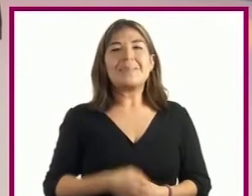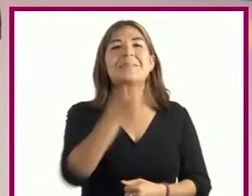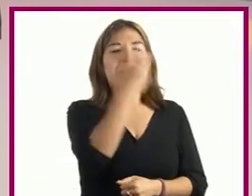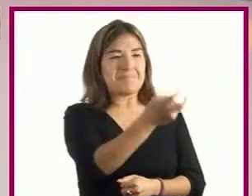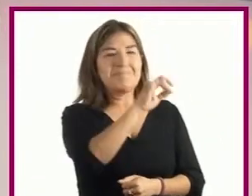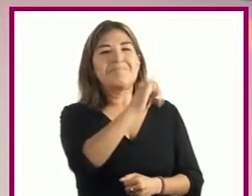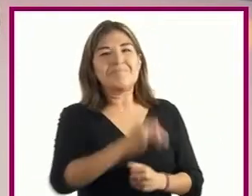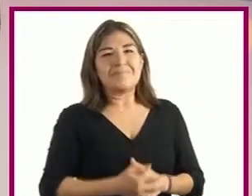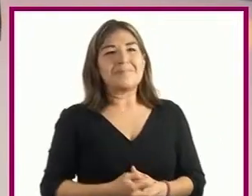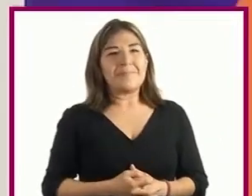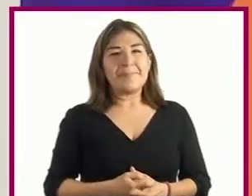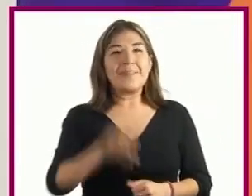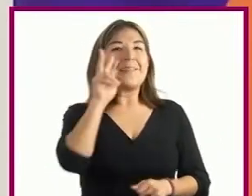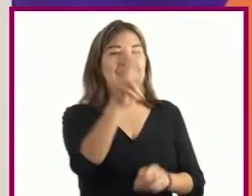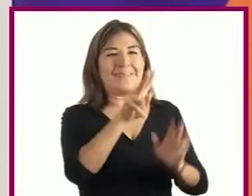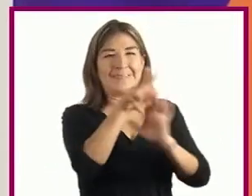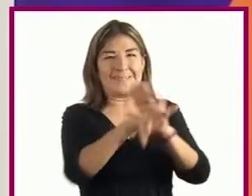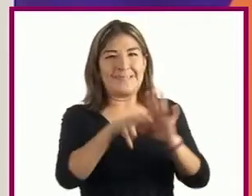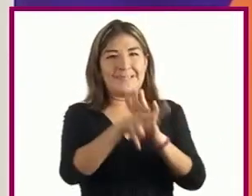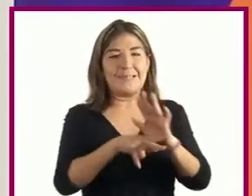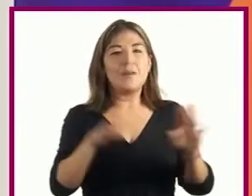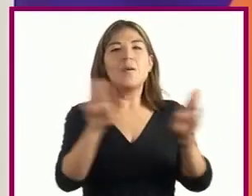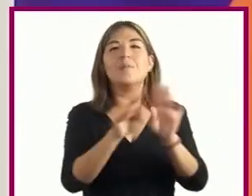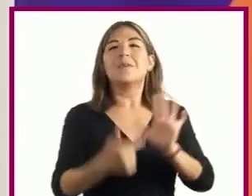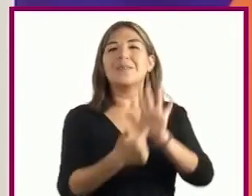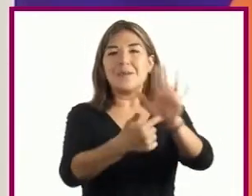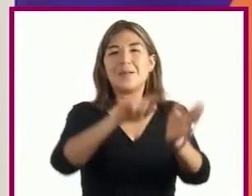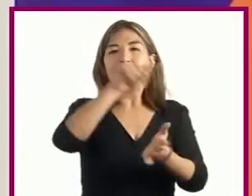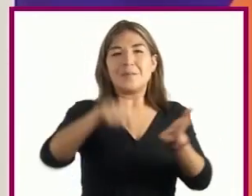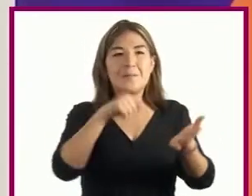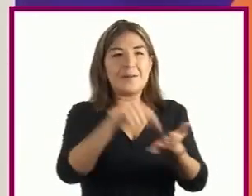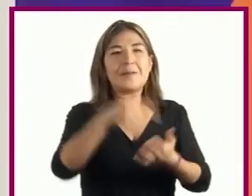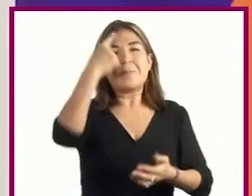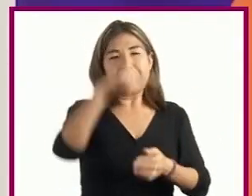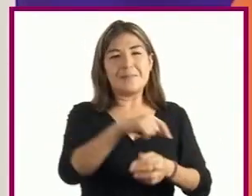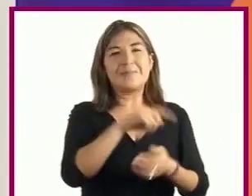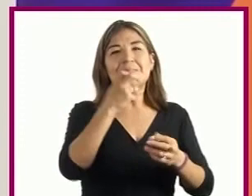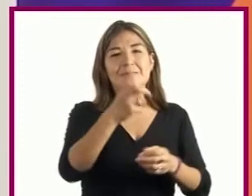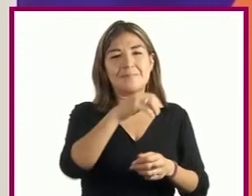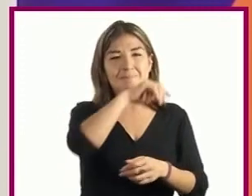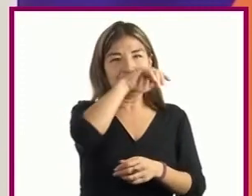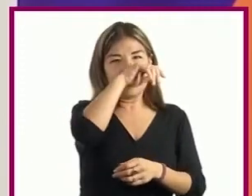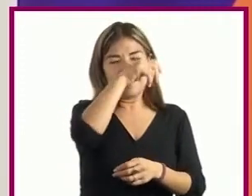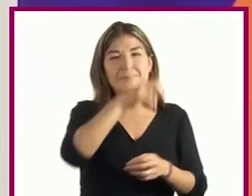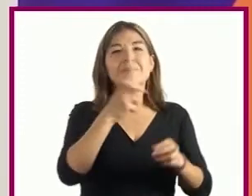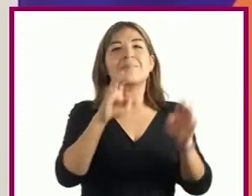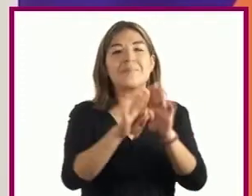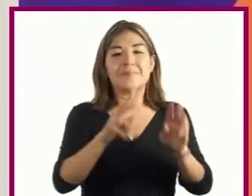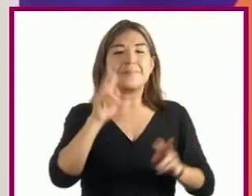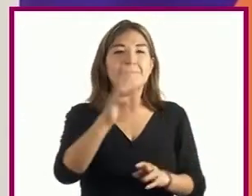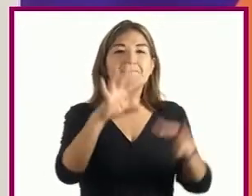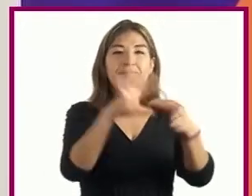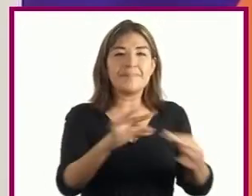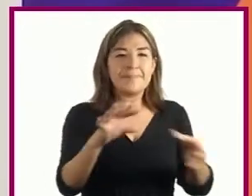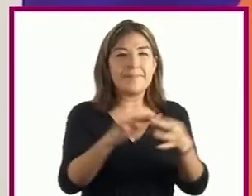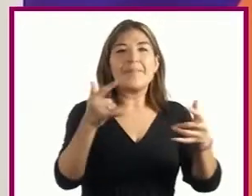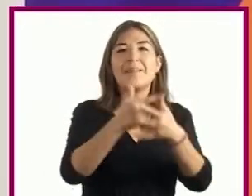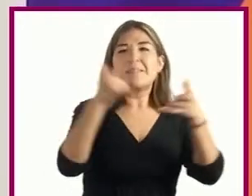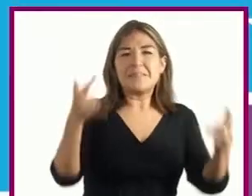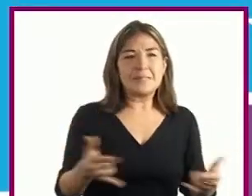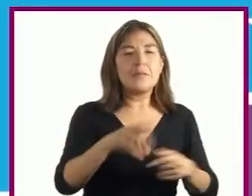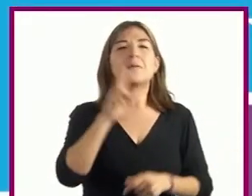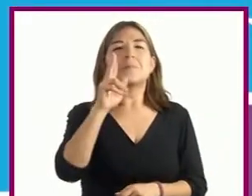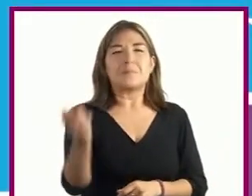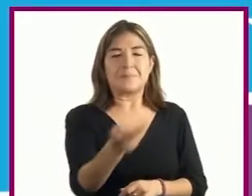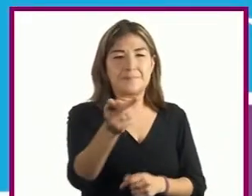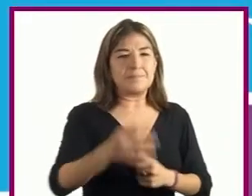Así es, en el video que vimos, nos muestran lugares en los que se presentan momentos importantes de la narración y podemos preguntar lo